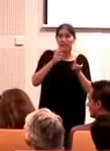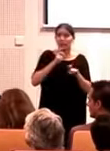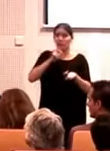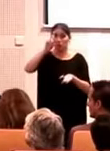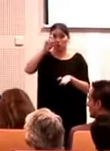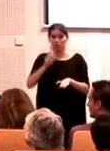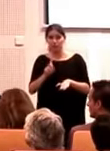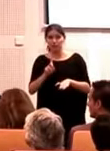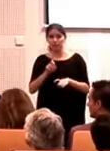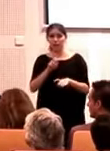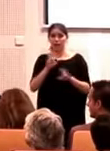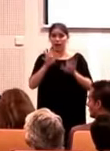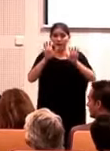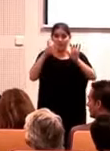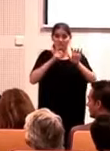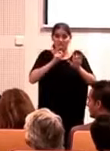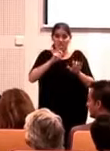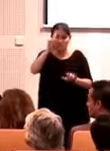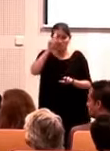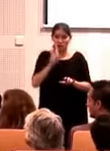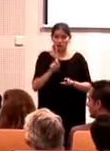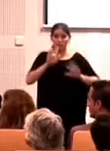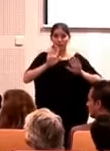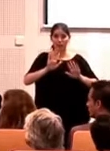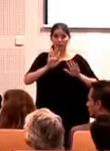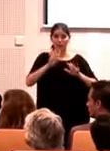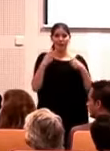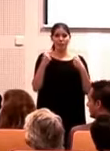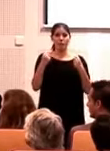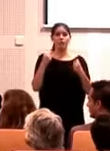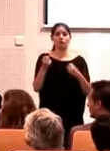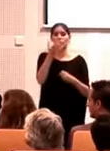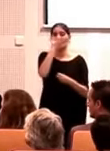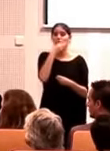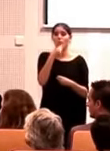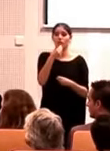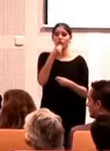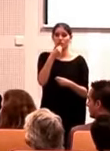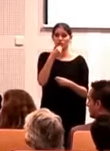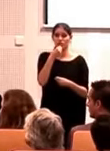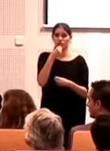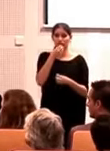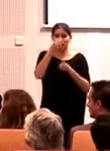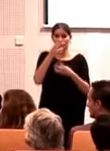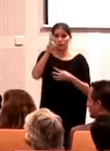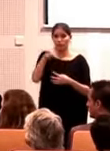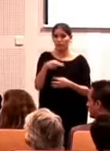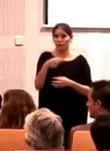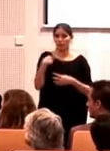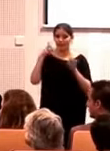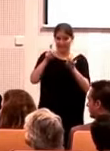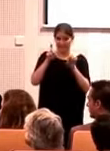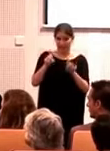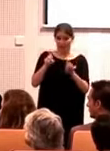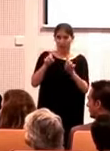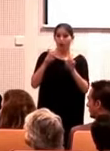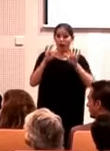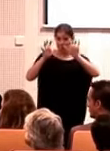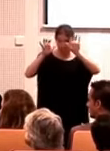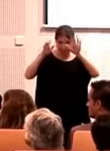aprender, pero que en cualquier caso es poderosa y es bonito y es bueno enseñar, o sea,